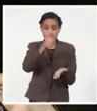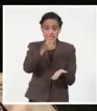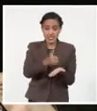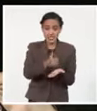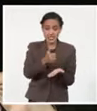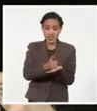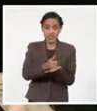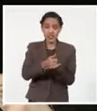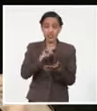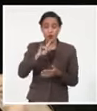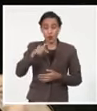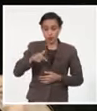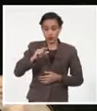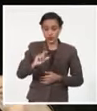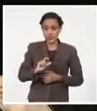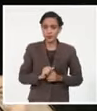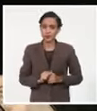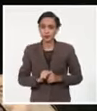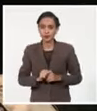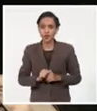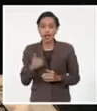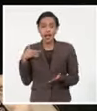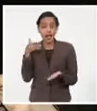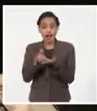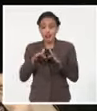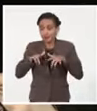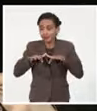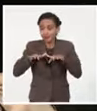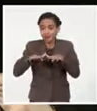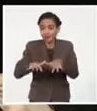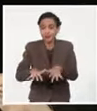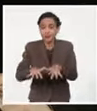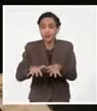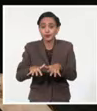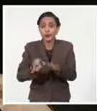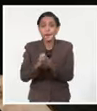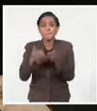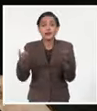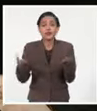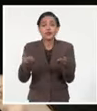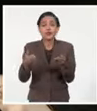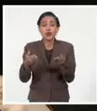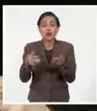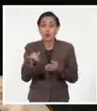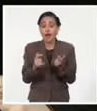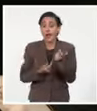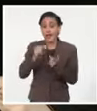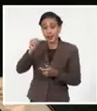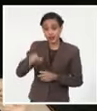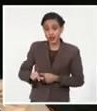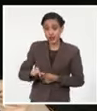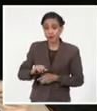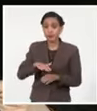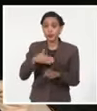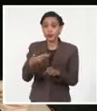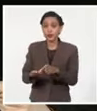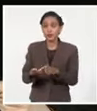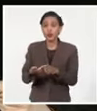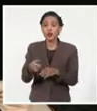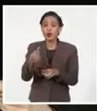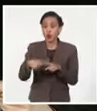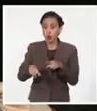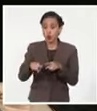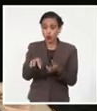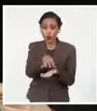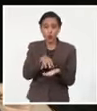monumento del guerrillero Rico que se encuentra frente al periódico guerrillero, y de ahí salimos por todo el Vial Colón en esa caminata hasta lo canopónico del Vial Colón para